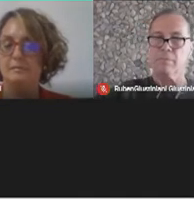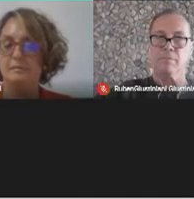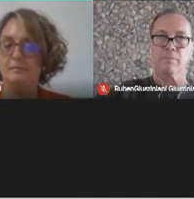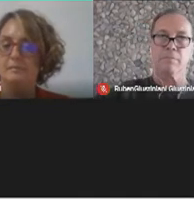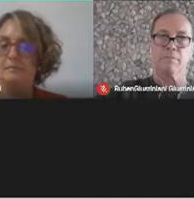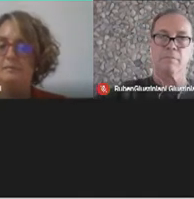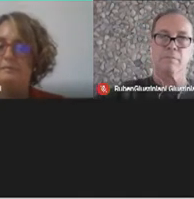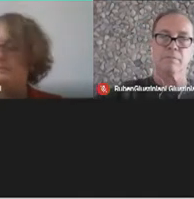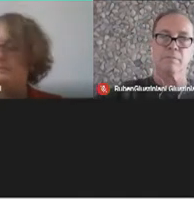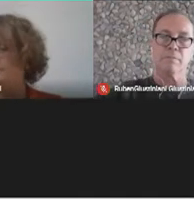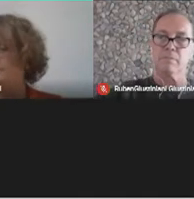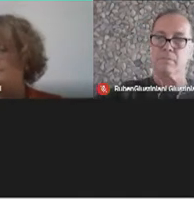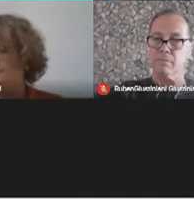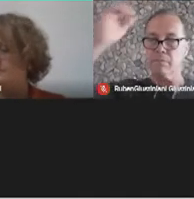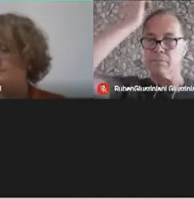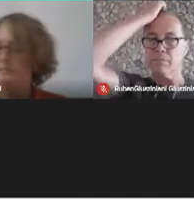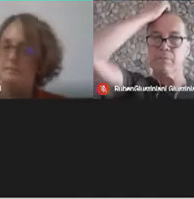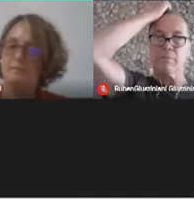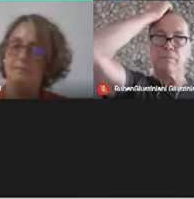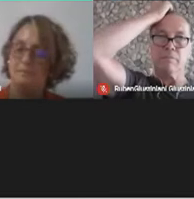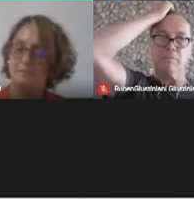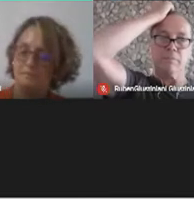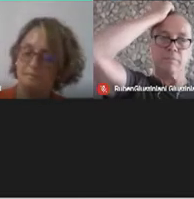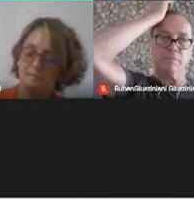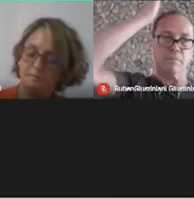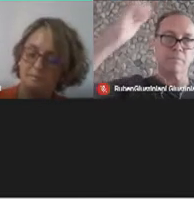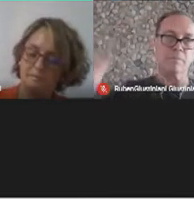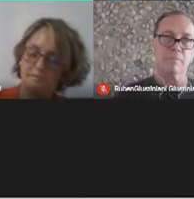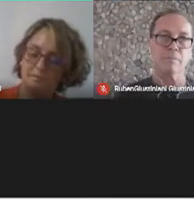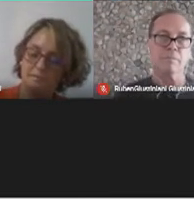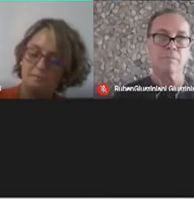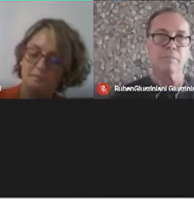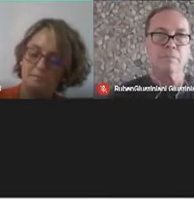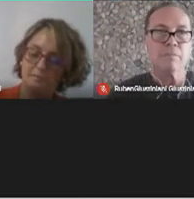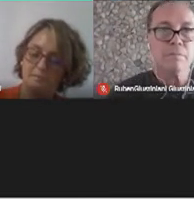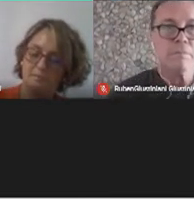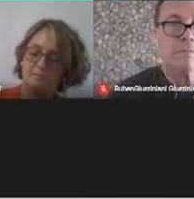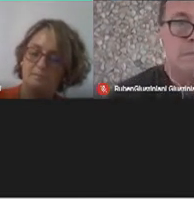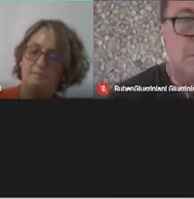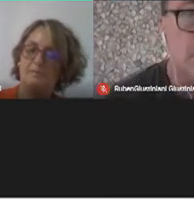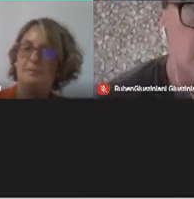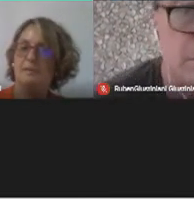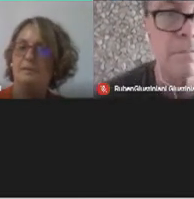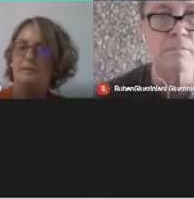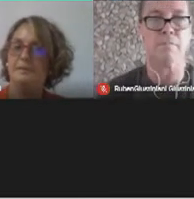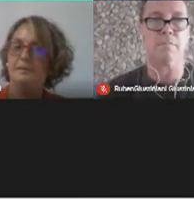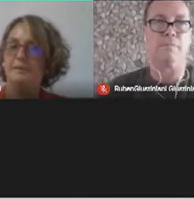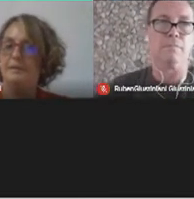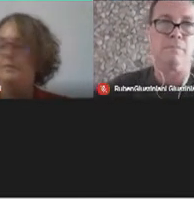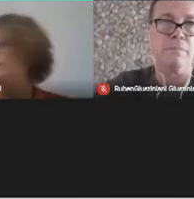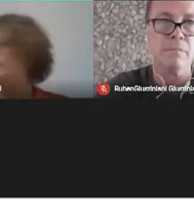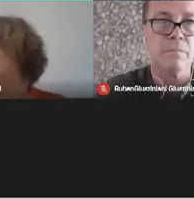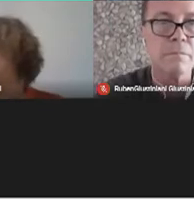en el día de ayer que son de público conocimiento un proyecto que se procuró buscar el mayor